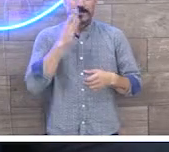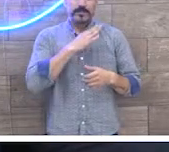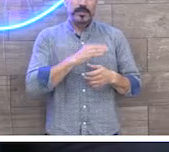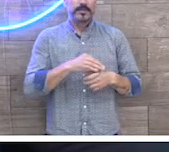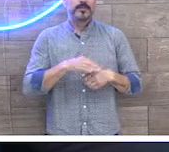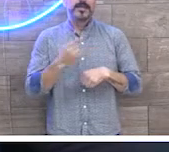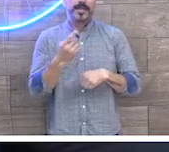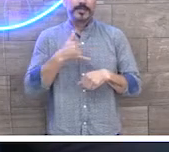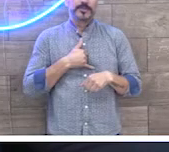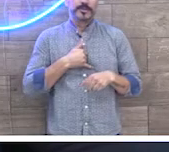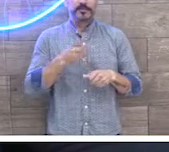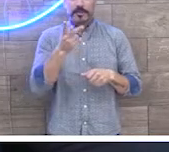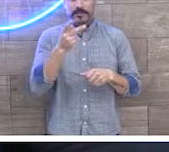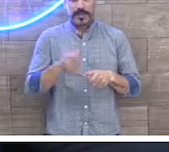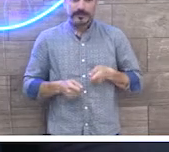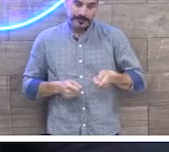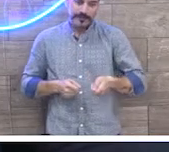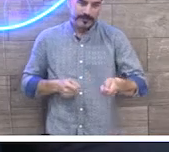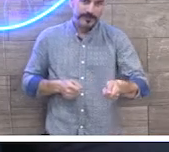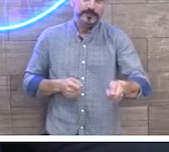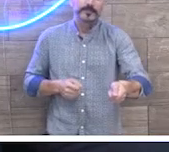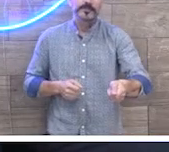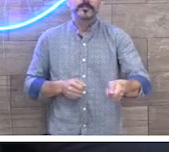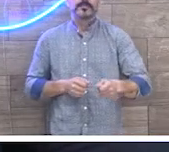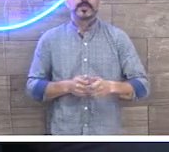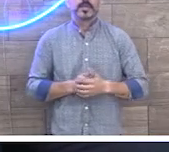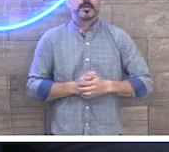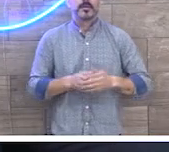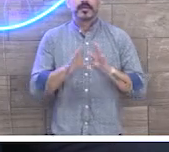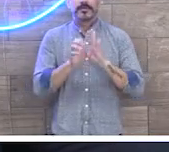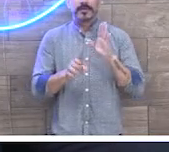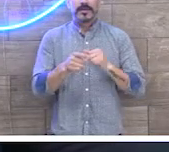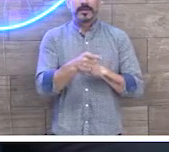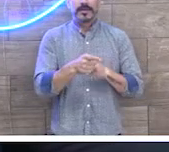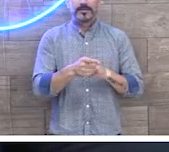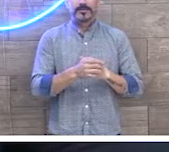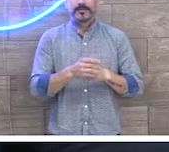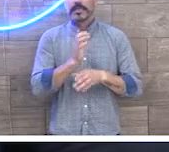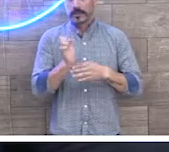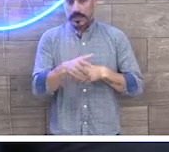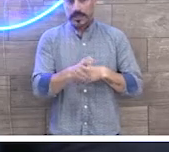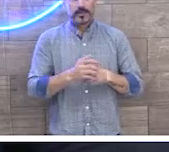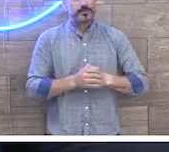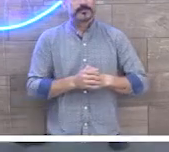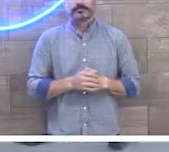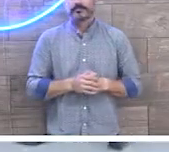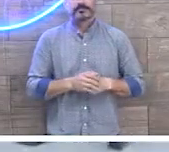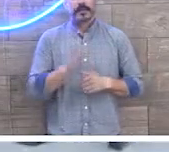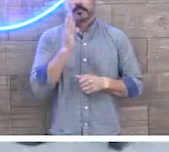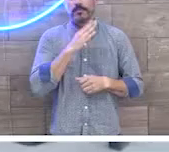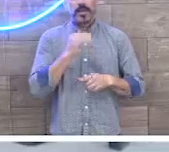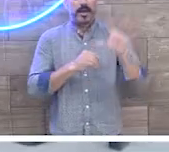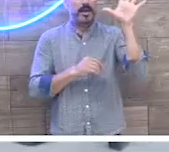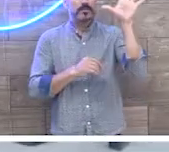mi perra, uh-huh, y por ir cuidando a la perra, ¿verdad? Por poco, y me saco un ojo porque no estaba bien podado el árbol, el árbol, ¿no? Entonces, claro, dices,